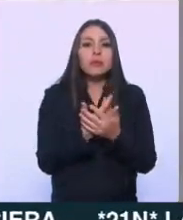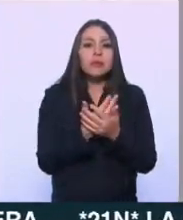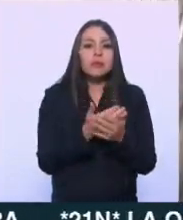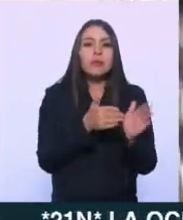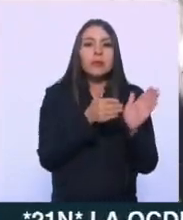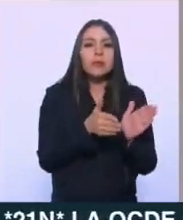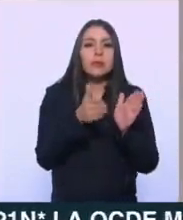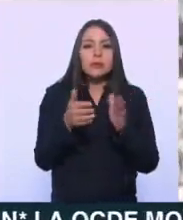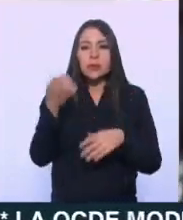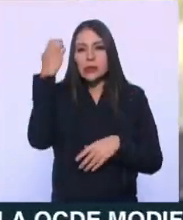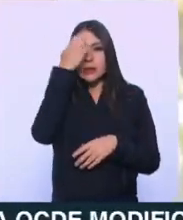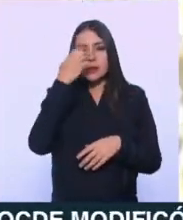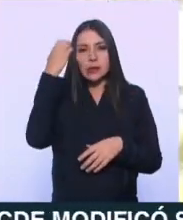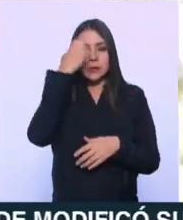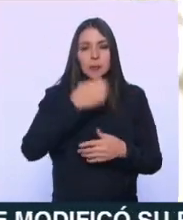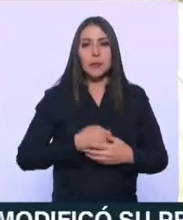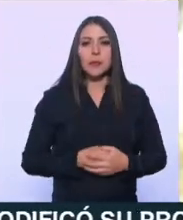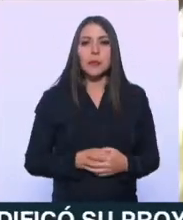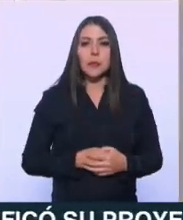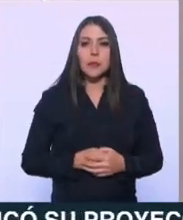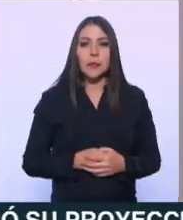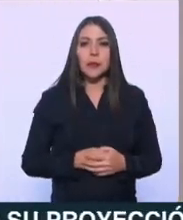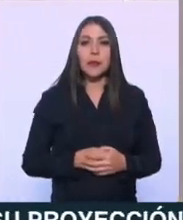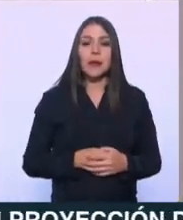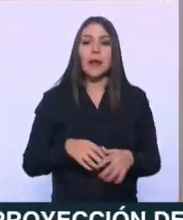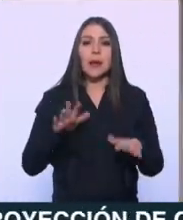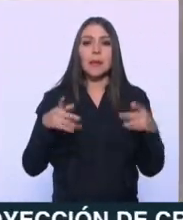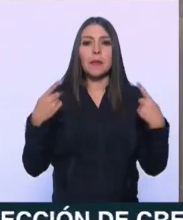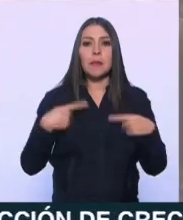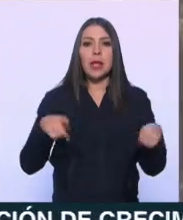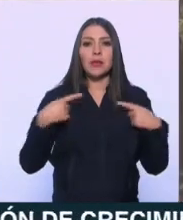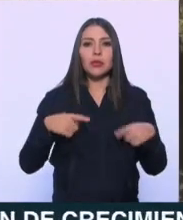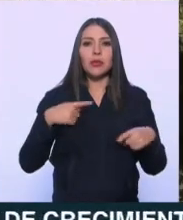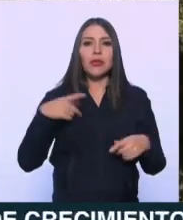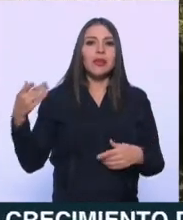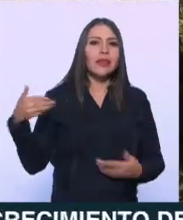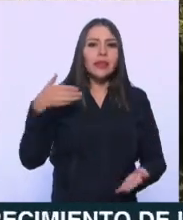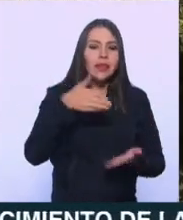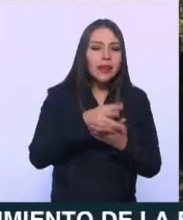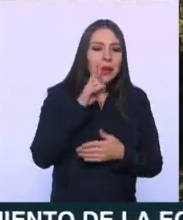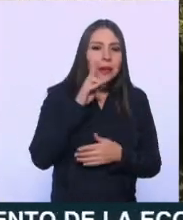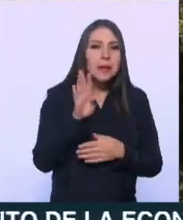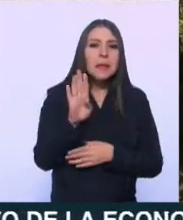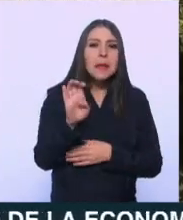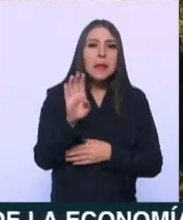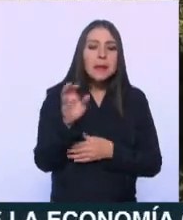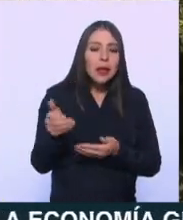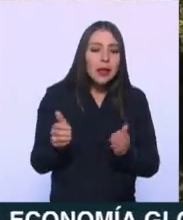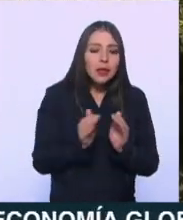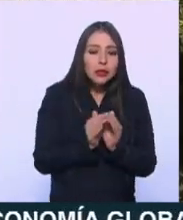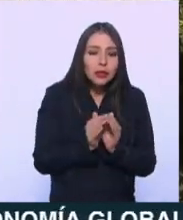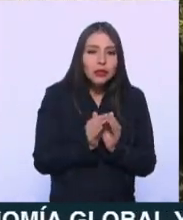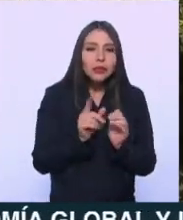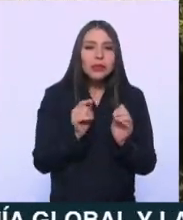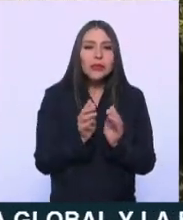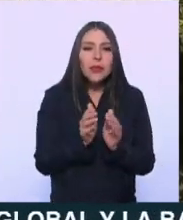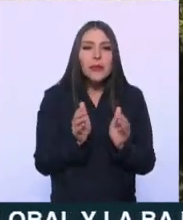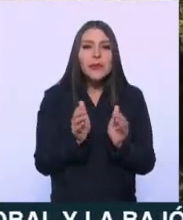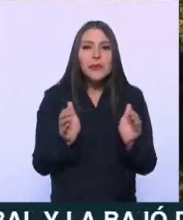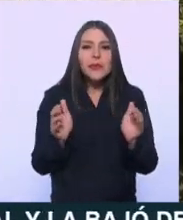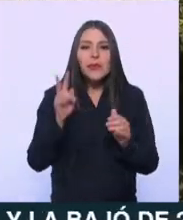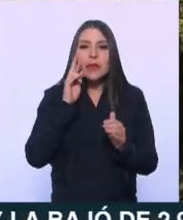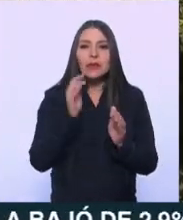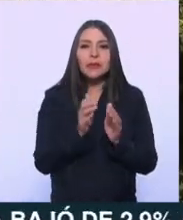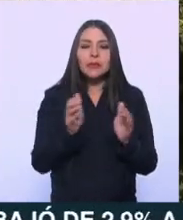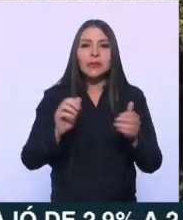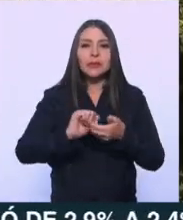etapas. Muchas veces la gente viene a verlo cada 8 días a ver cómo va creciendo el bebé. Si lo conocen bebé, van viendo cómo va creciendo, cómo está desarrollando y se establece